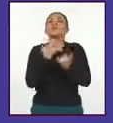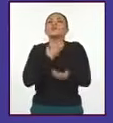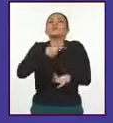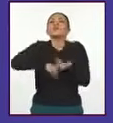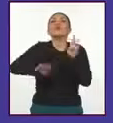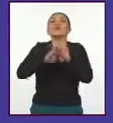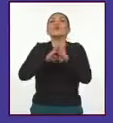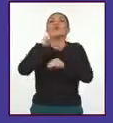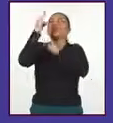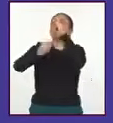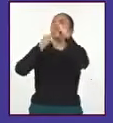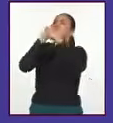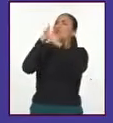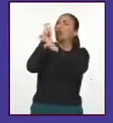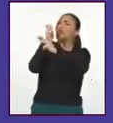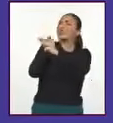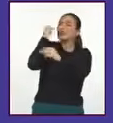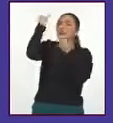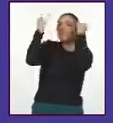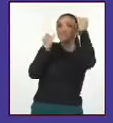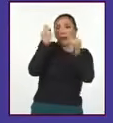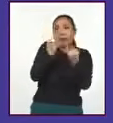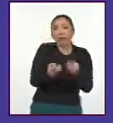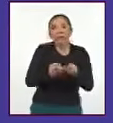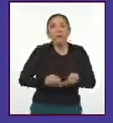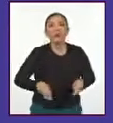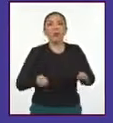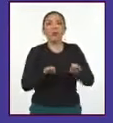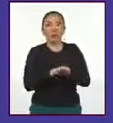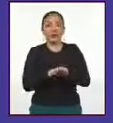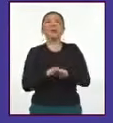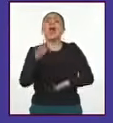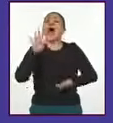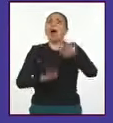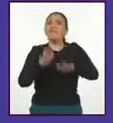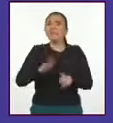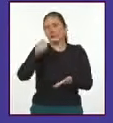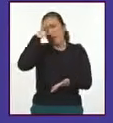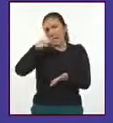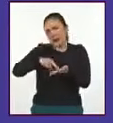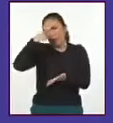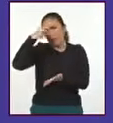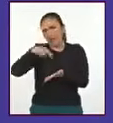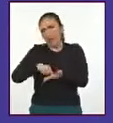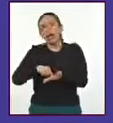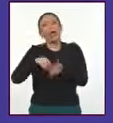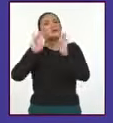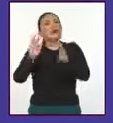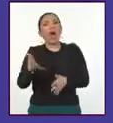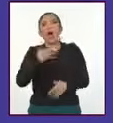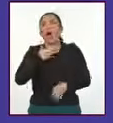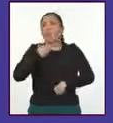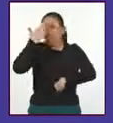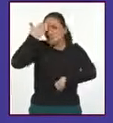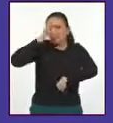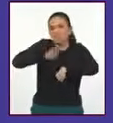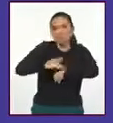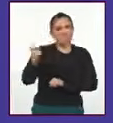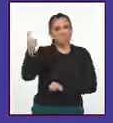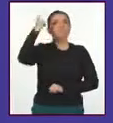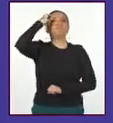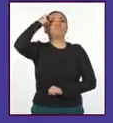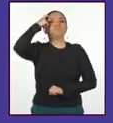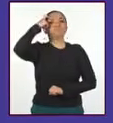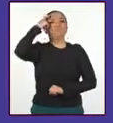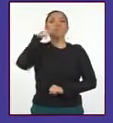que esto es algo fundamental. Hay creencias que ya están insertas en nuestro pensamiento y a veces pareciera que